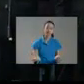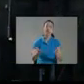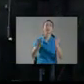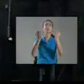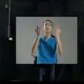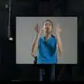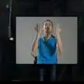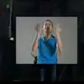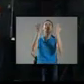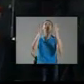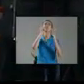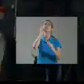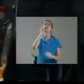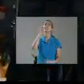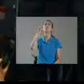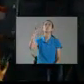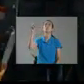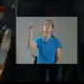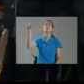levántate,